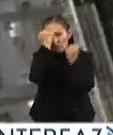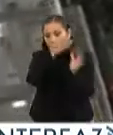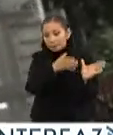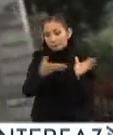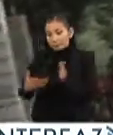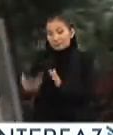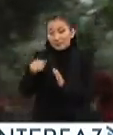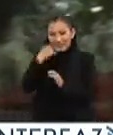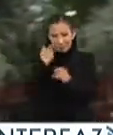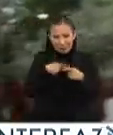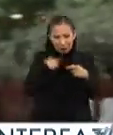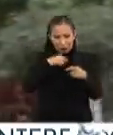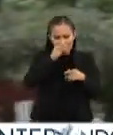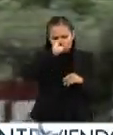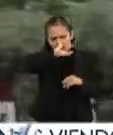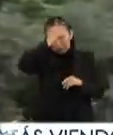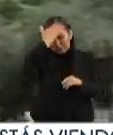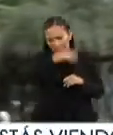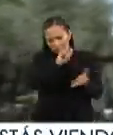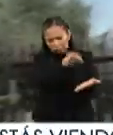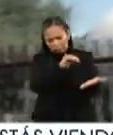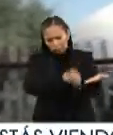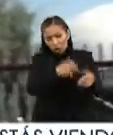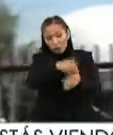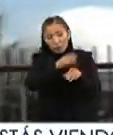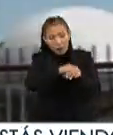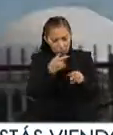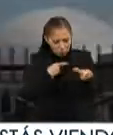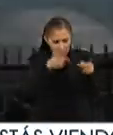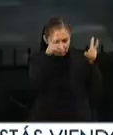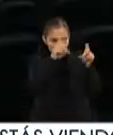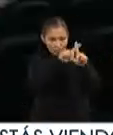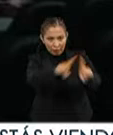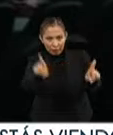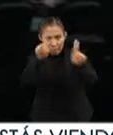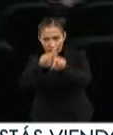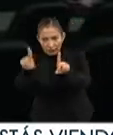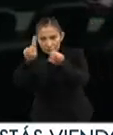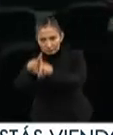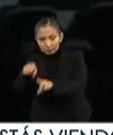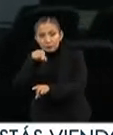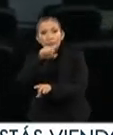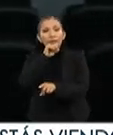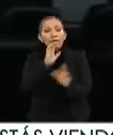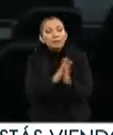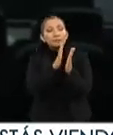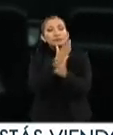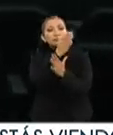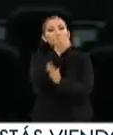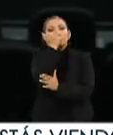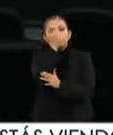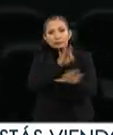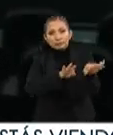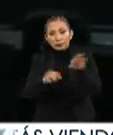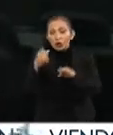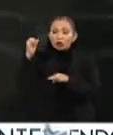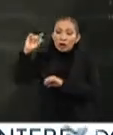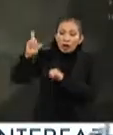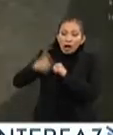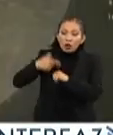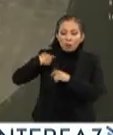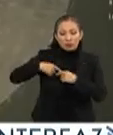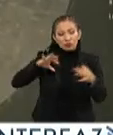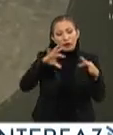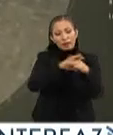Los autores de la revista son expertos. Cada número es concebido con un tema diferente. Además, participan alumnos que trabajan con algún